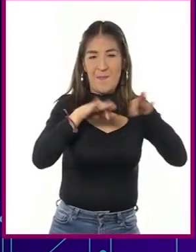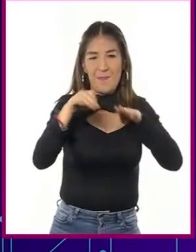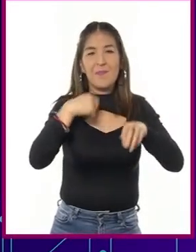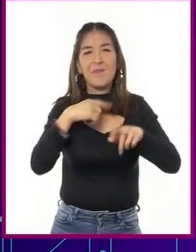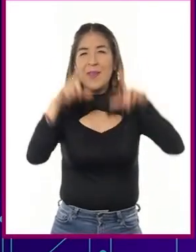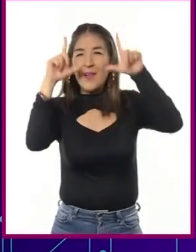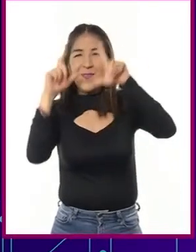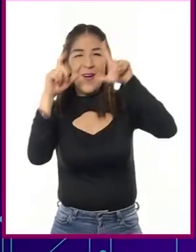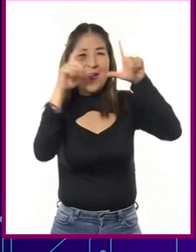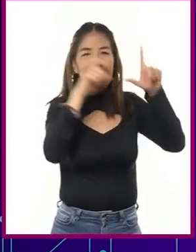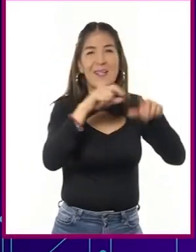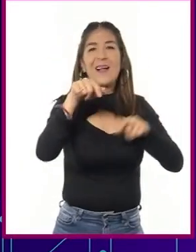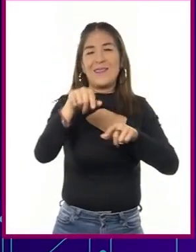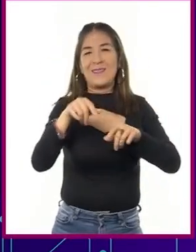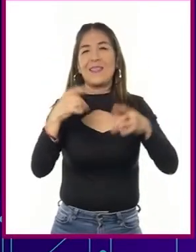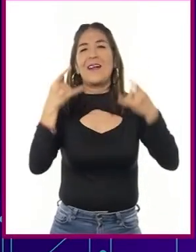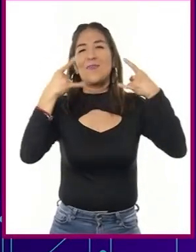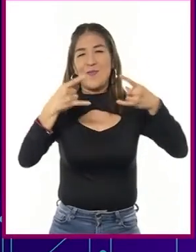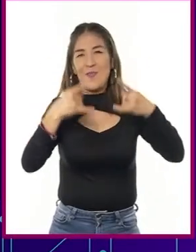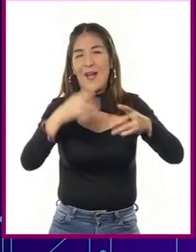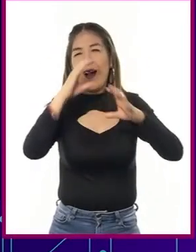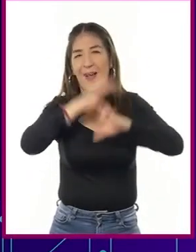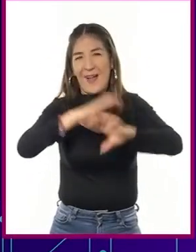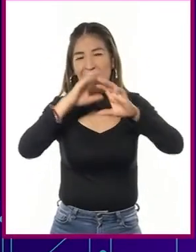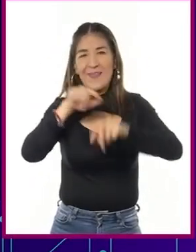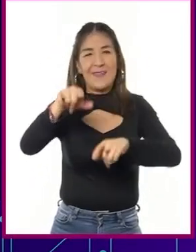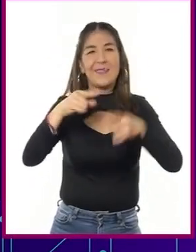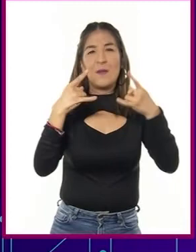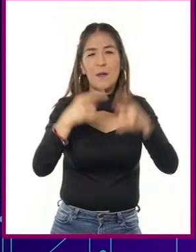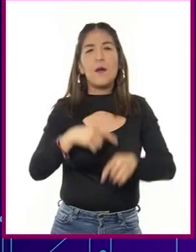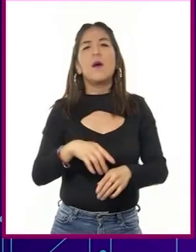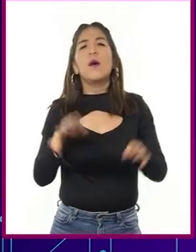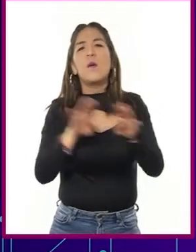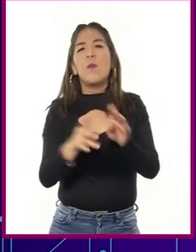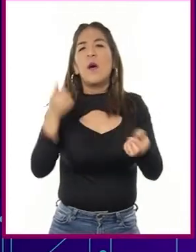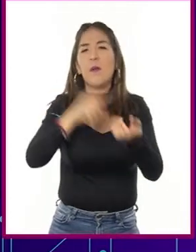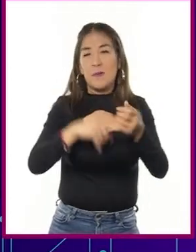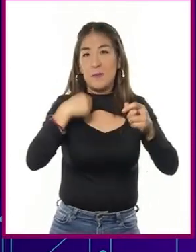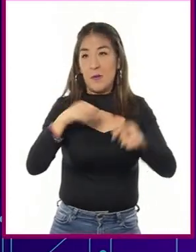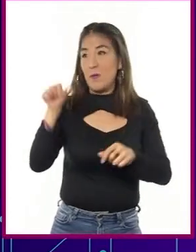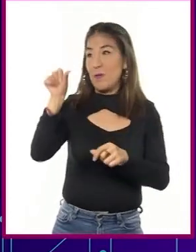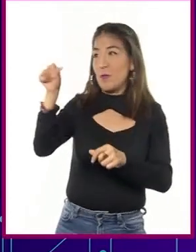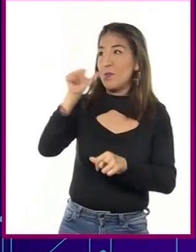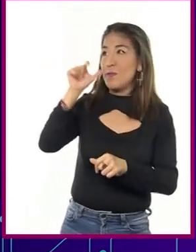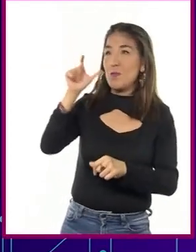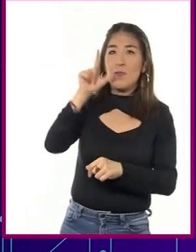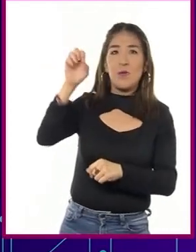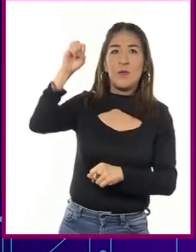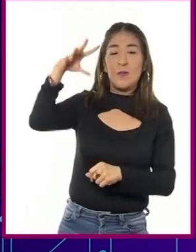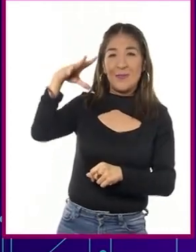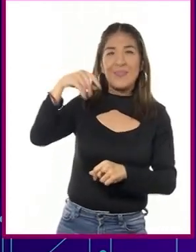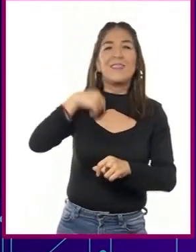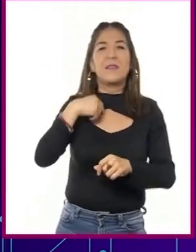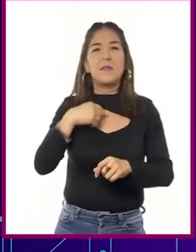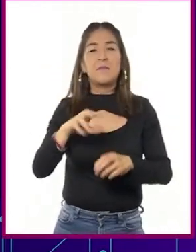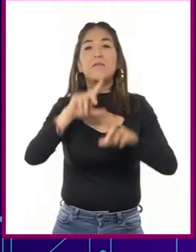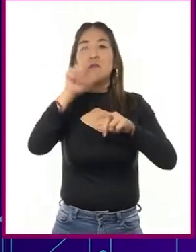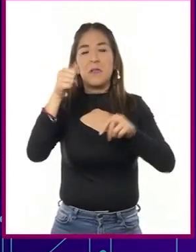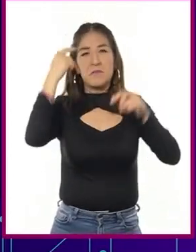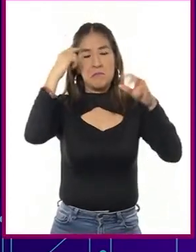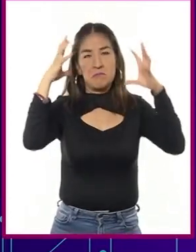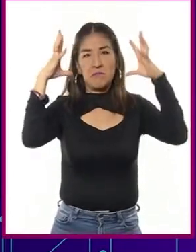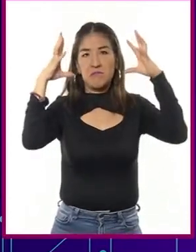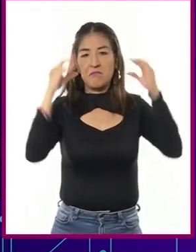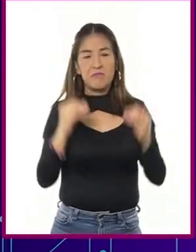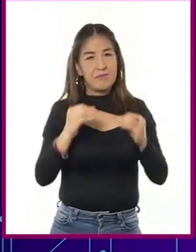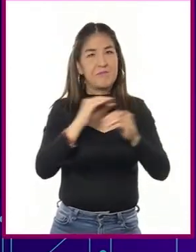Estábamos fotografiando una banda muy famosa y me pidió que prendiera la luz y lo hice. Prendí la luz y de pronto no recuerdo nada más que a